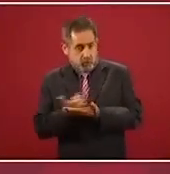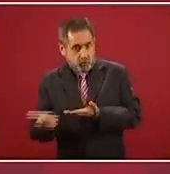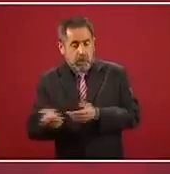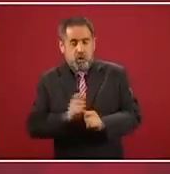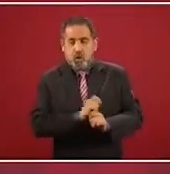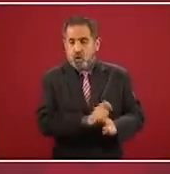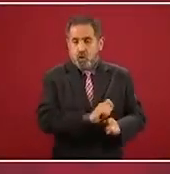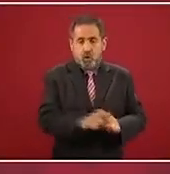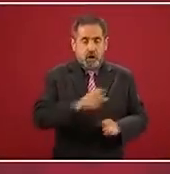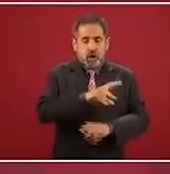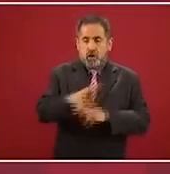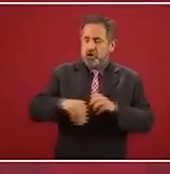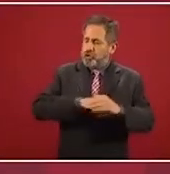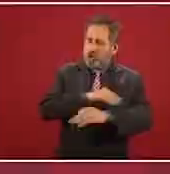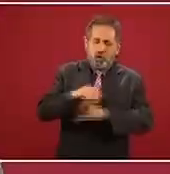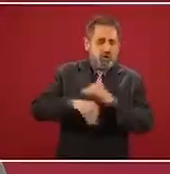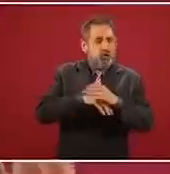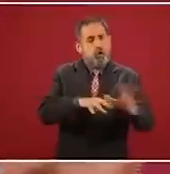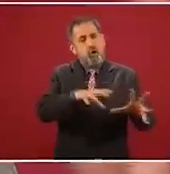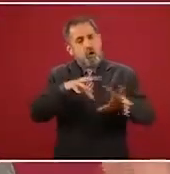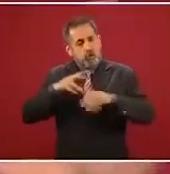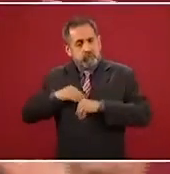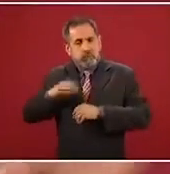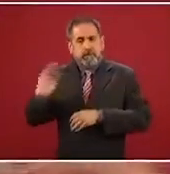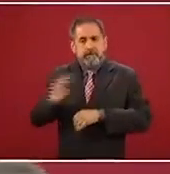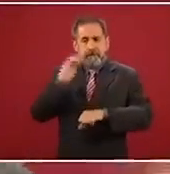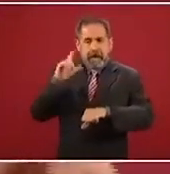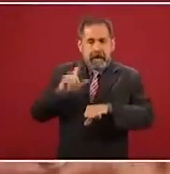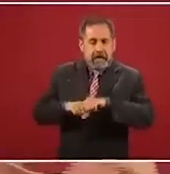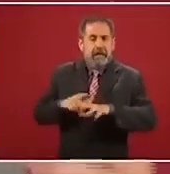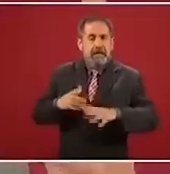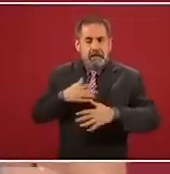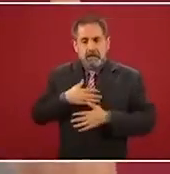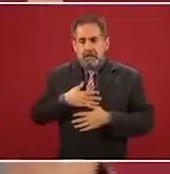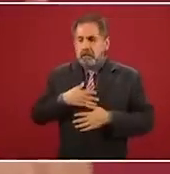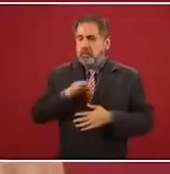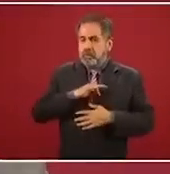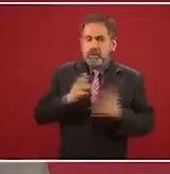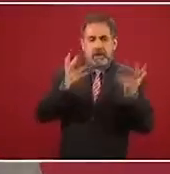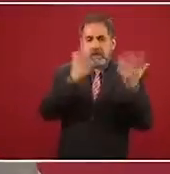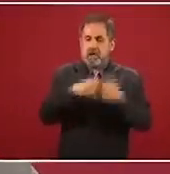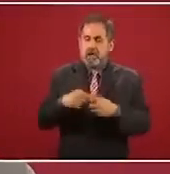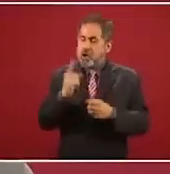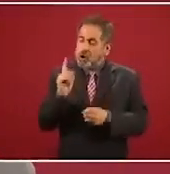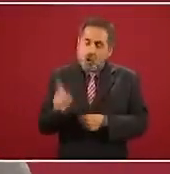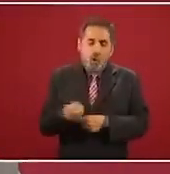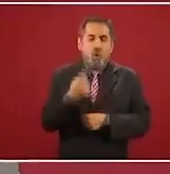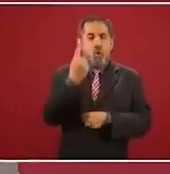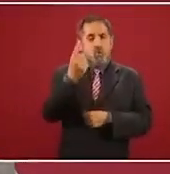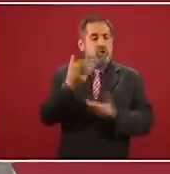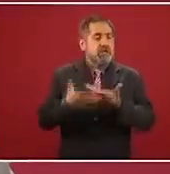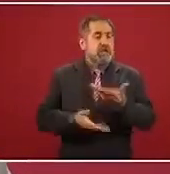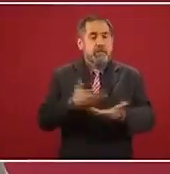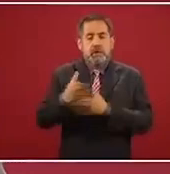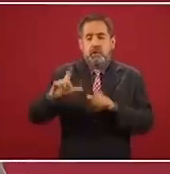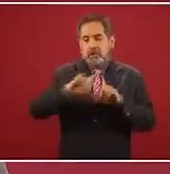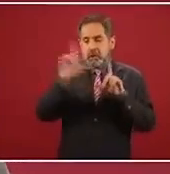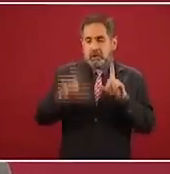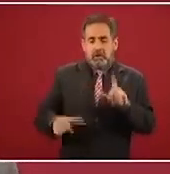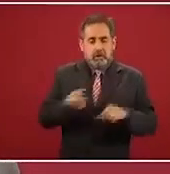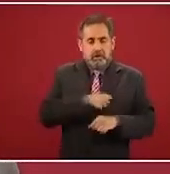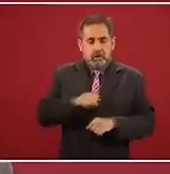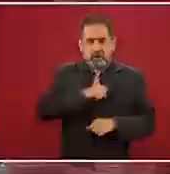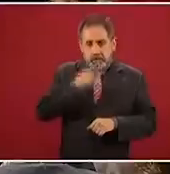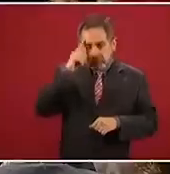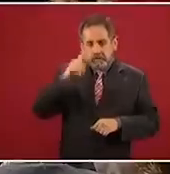los equipos, etcétera, y entonces al final esto nos va a permitir integrar un solo servicio nacional de salud para